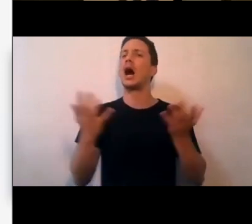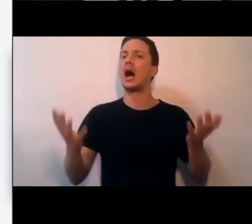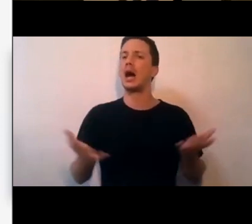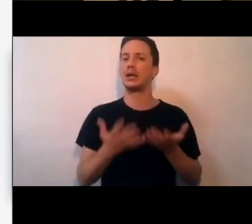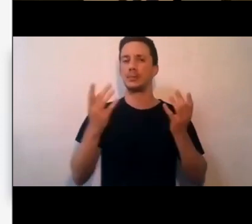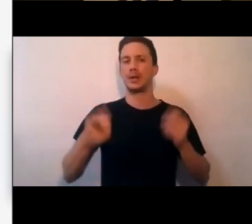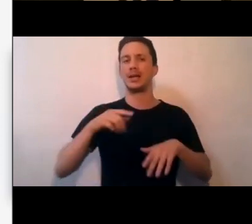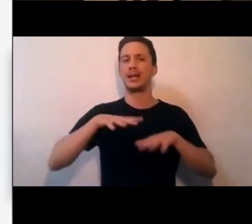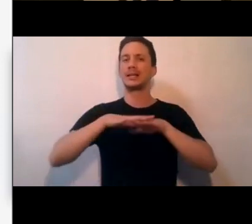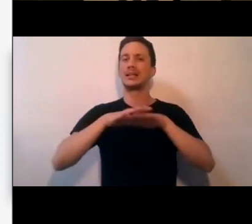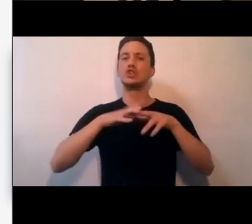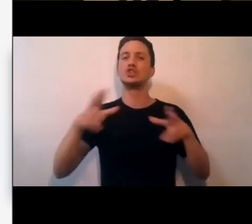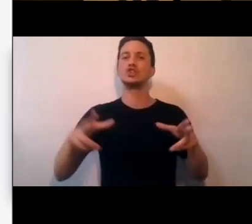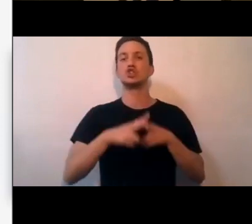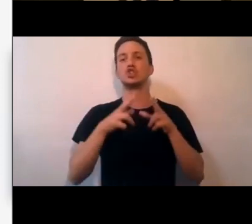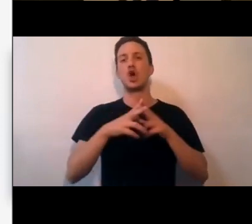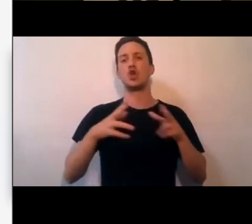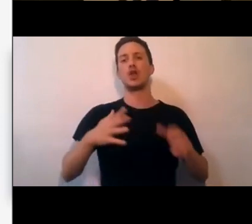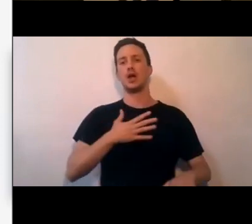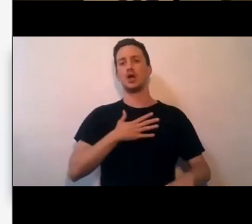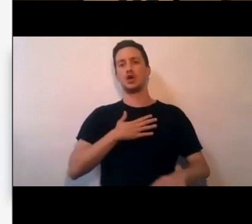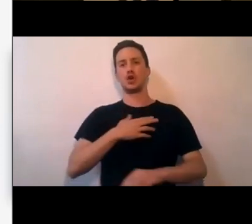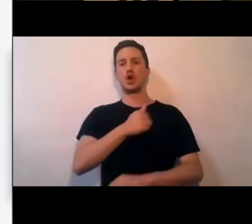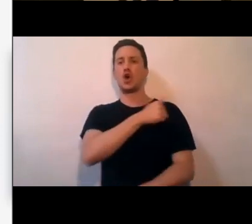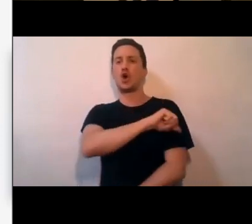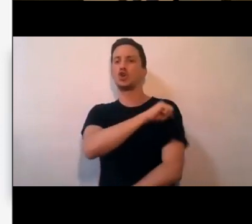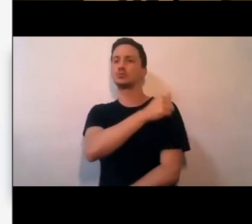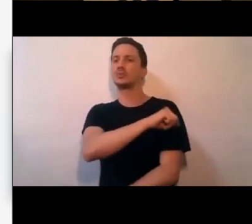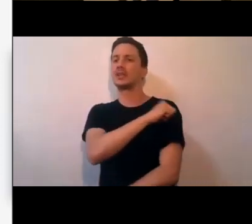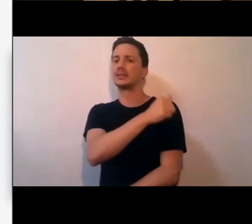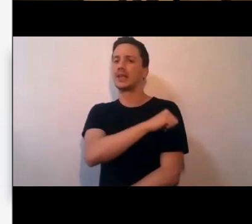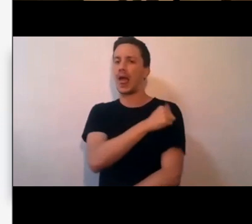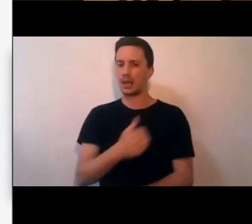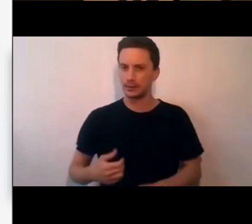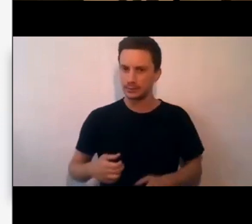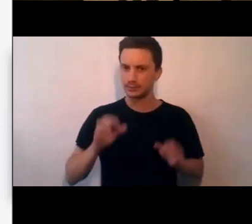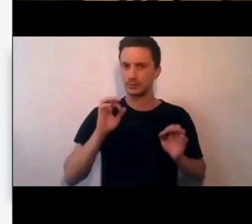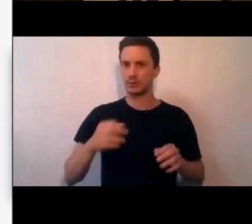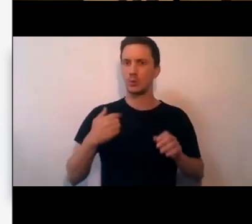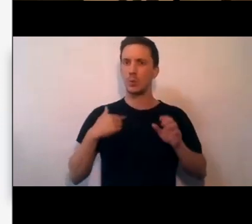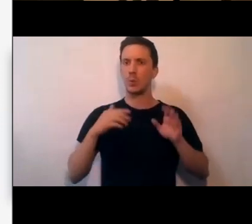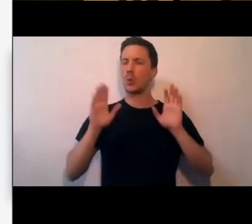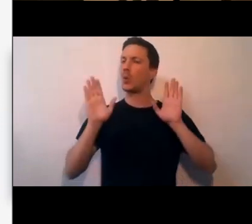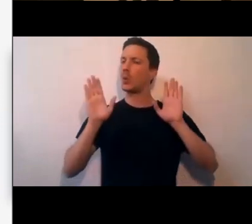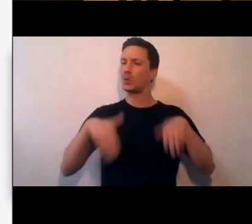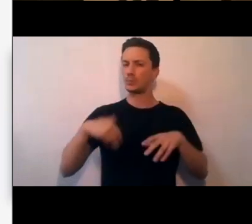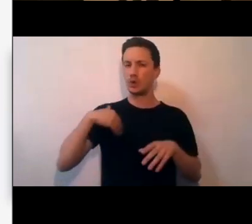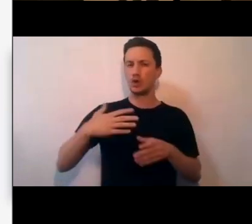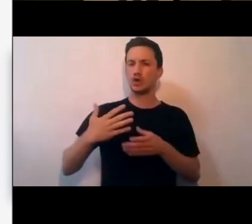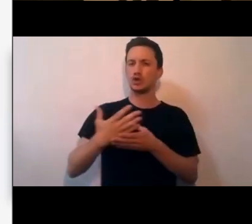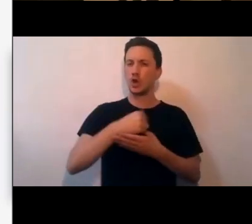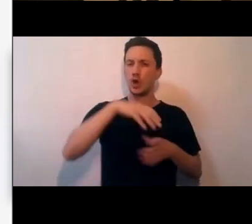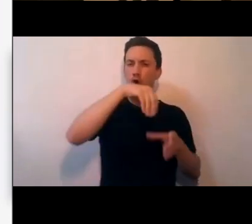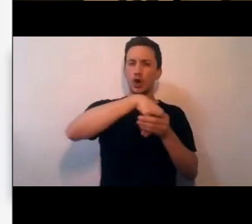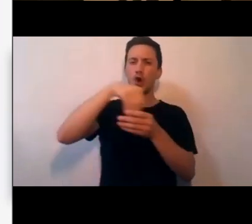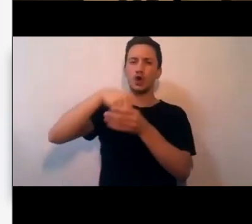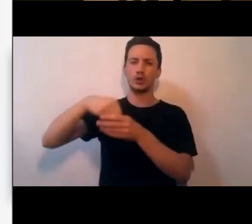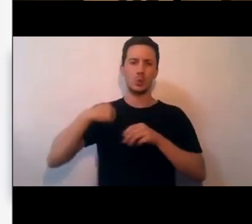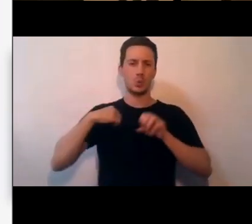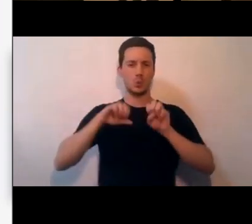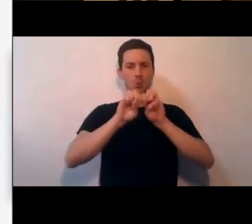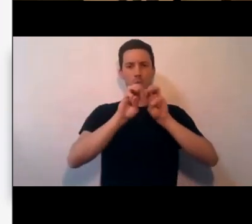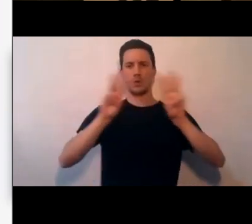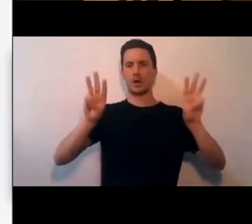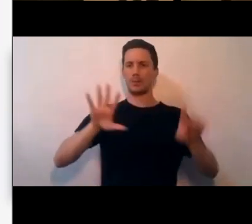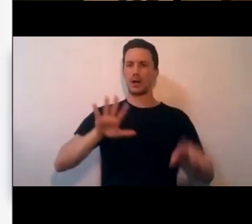Sant Joan de Déu, para poder ver y estar al última de todos los contenidos que publicamos en la web, de las